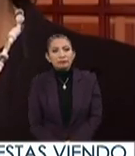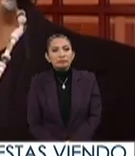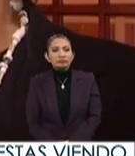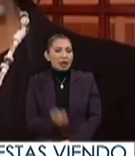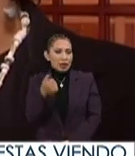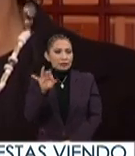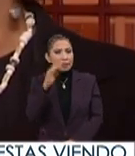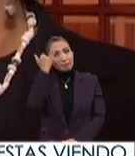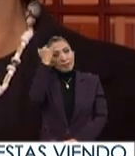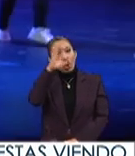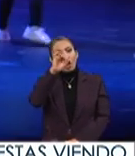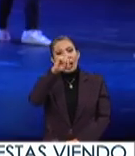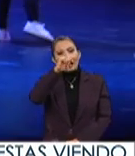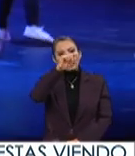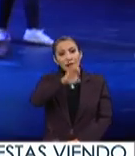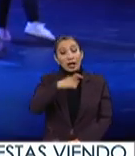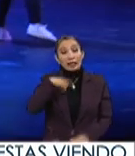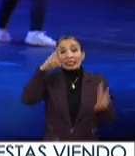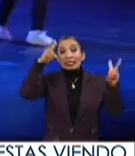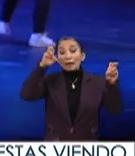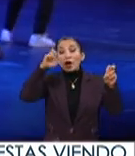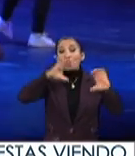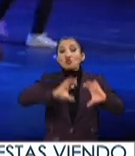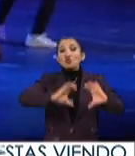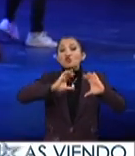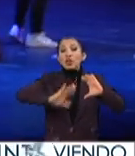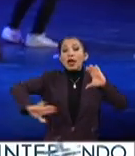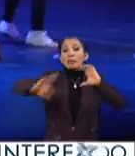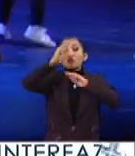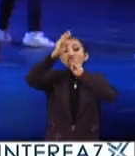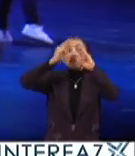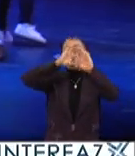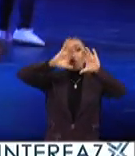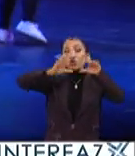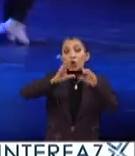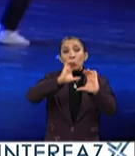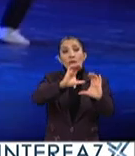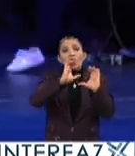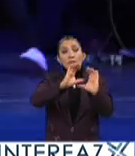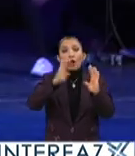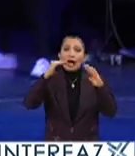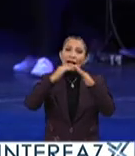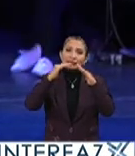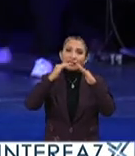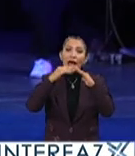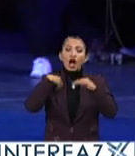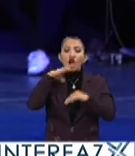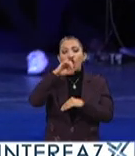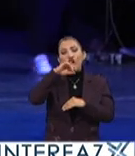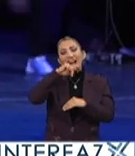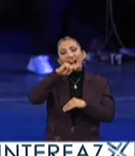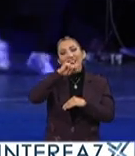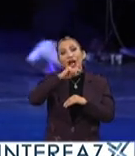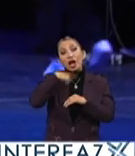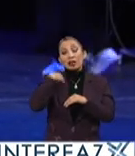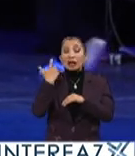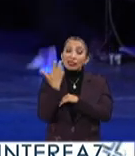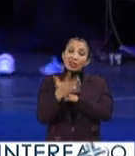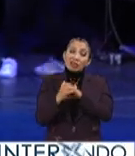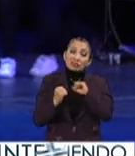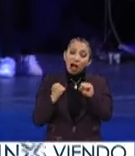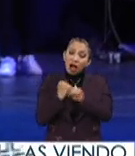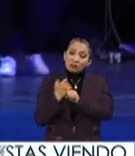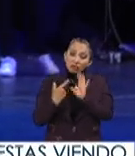Y así surgió Conarte. Con el tema Cuidemos nuestro planeta, cuidemos nuestra casa. Conarte cumple una década